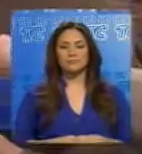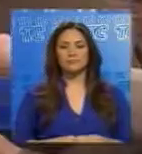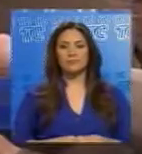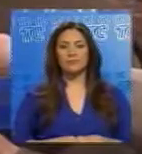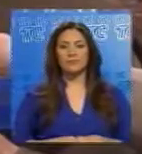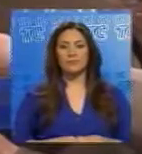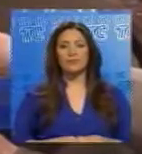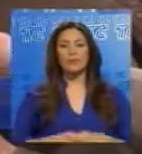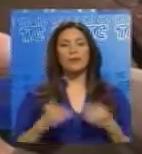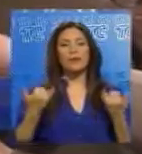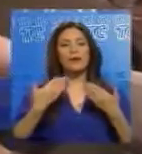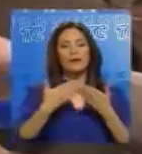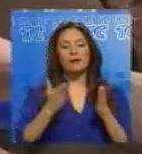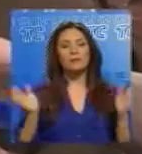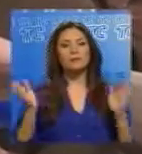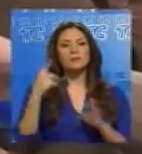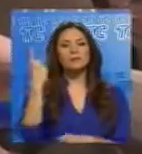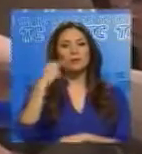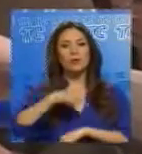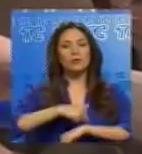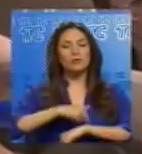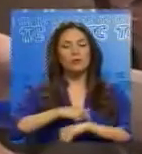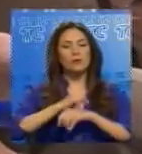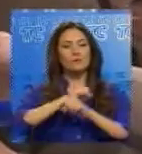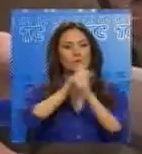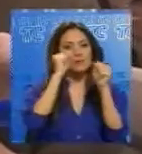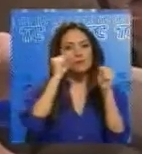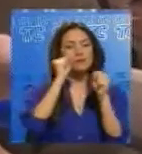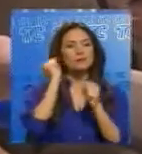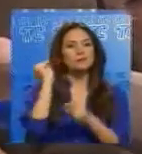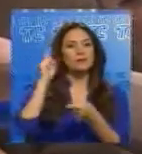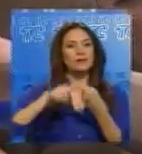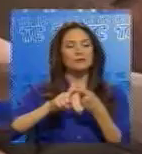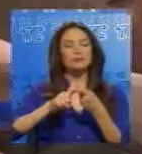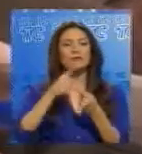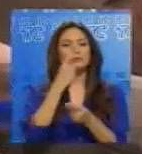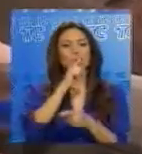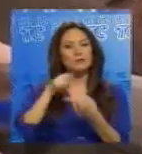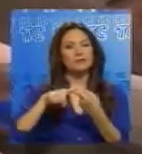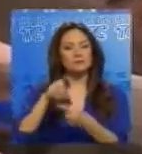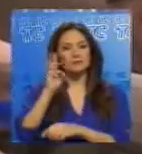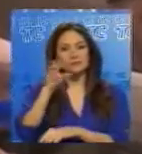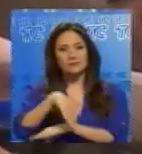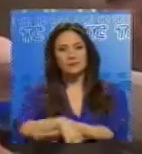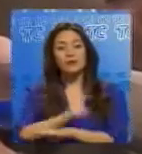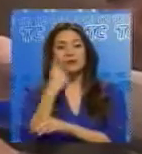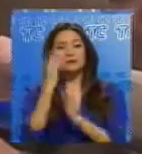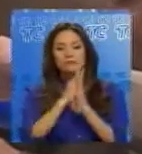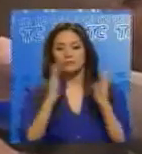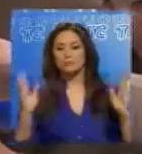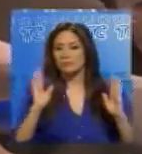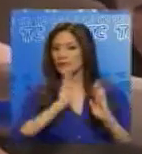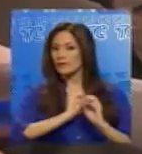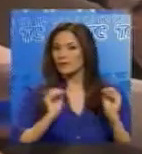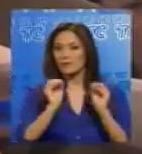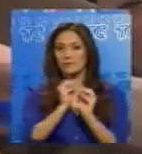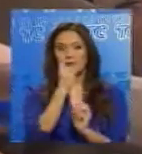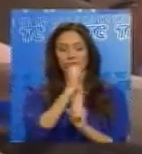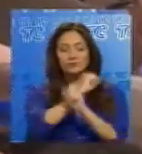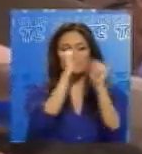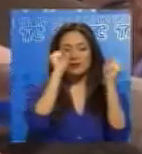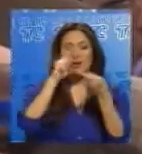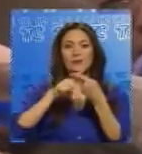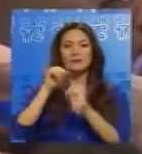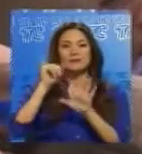la reabrimos con restricción en el horario y la re abrimos con restricción en la utilización de la vía en el horario de 11 de la mañana